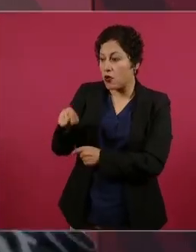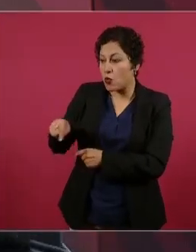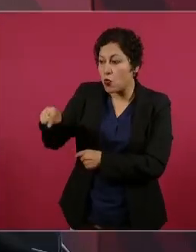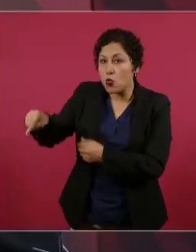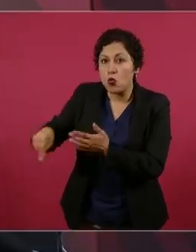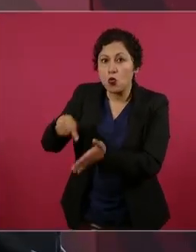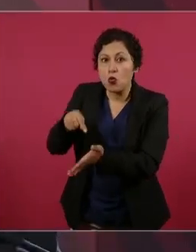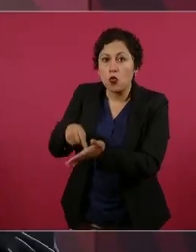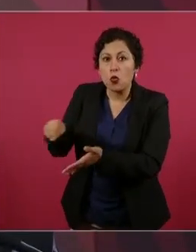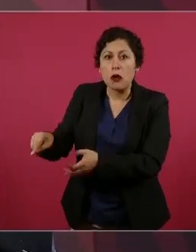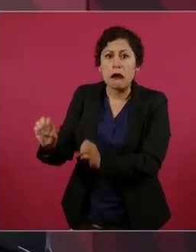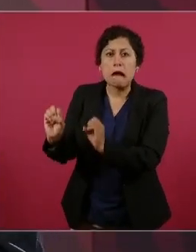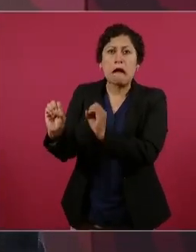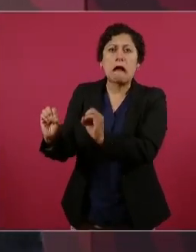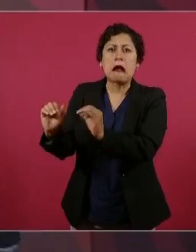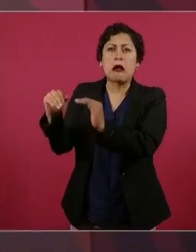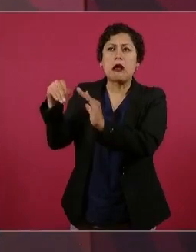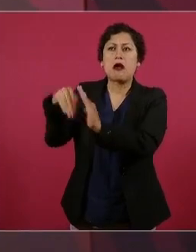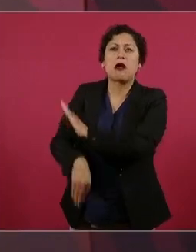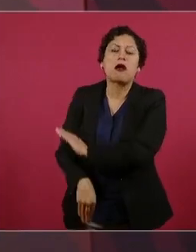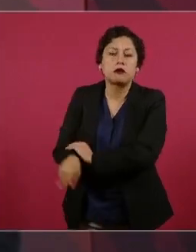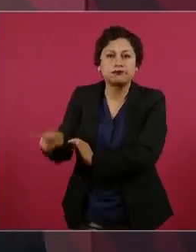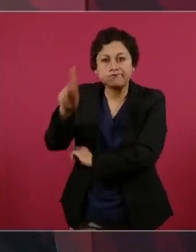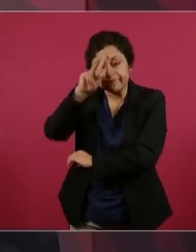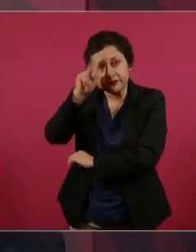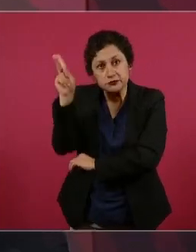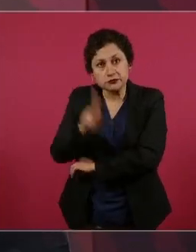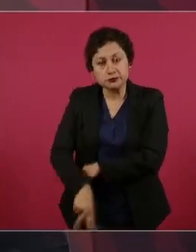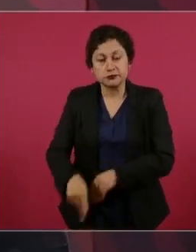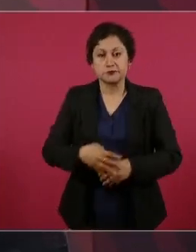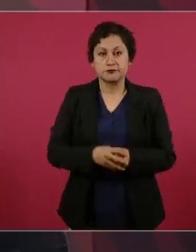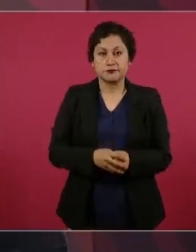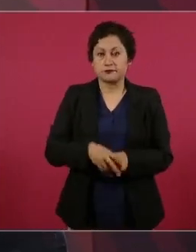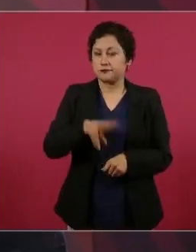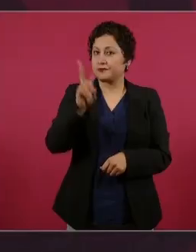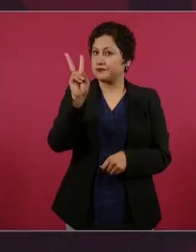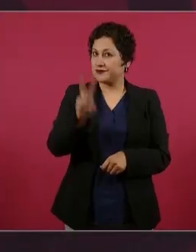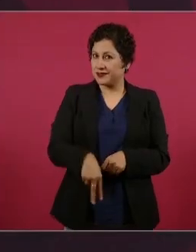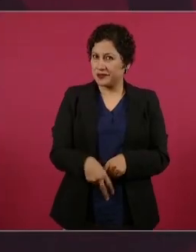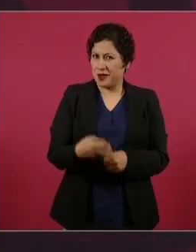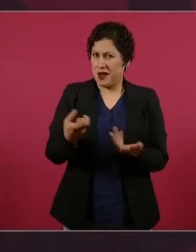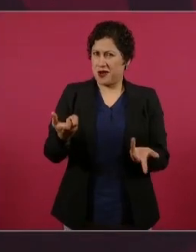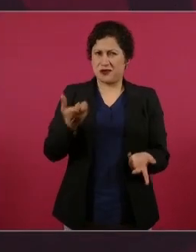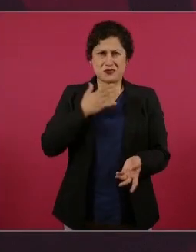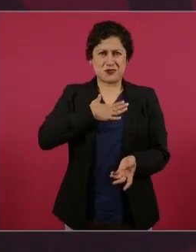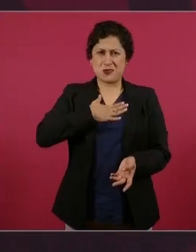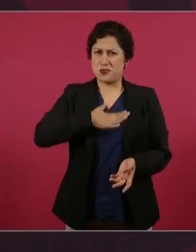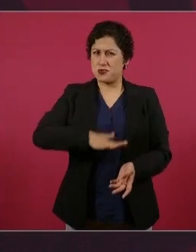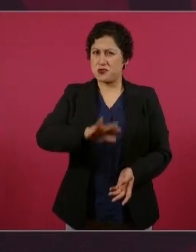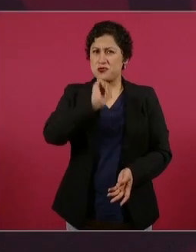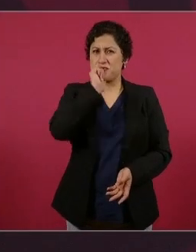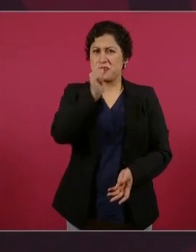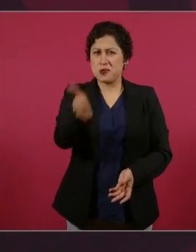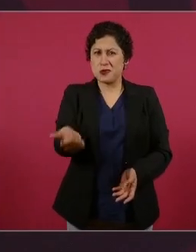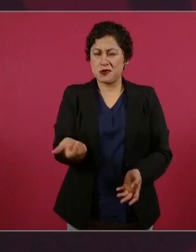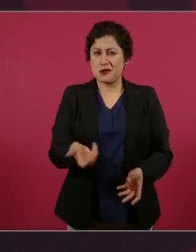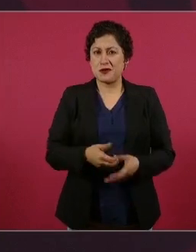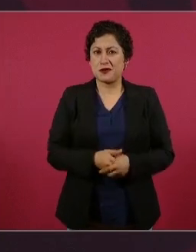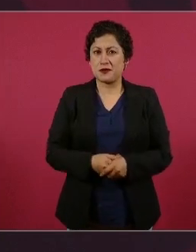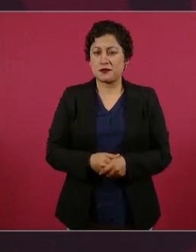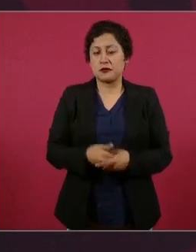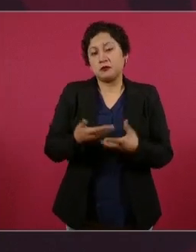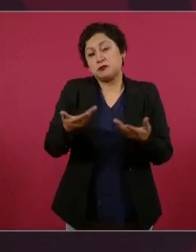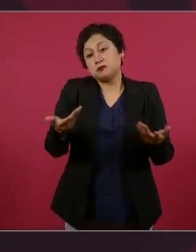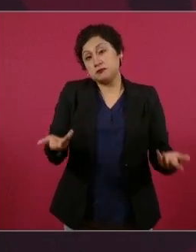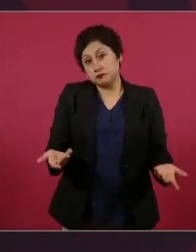Es decir, hubo decrecimiento económico, una gran injusticia. Entonces,